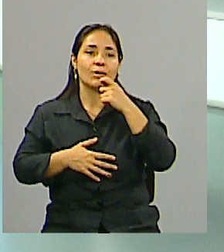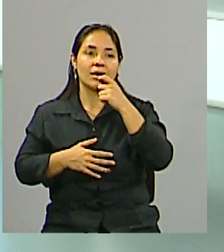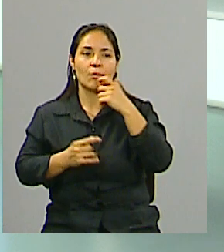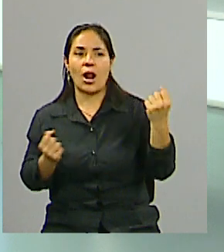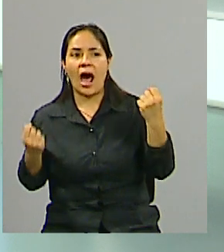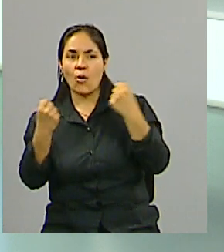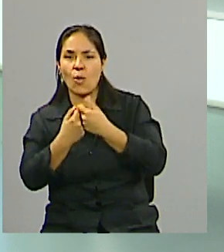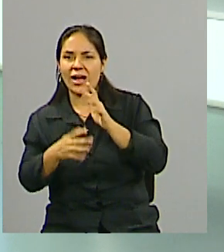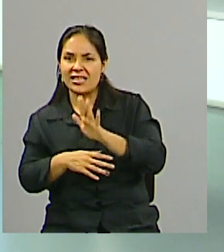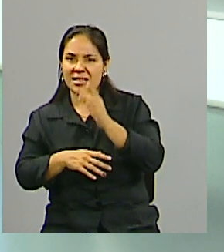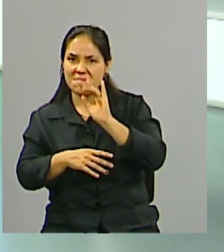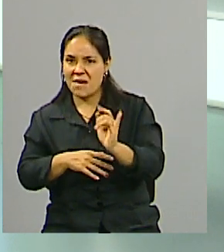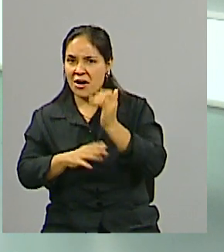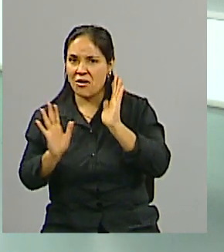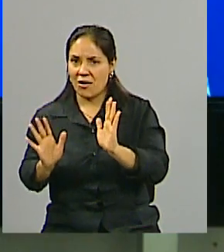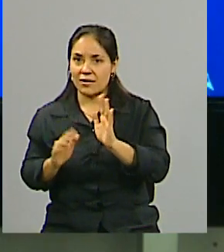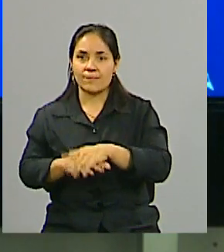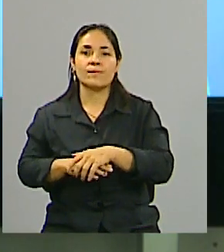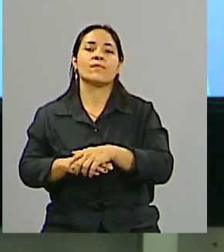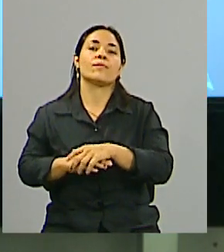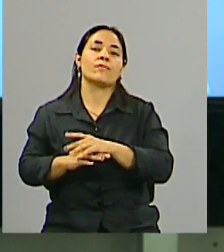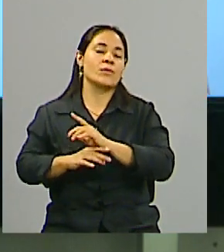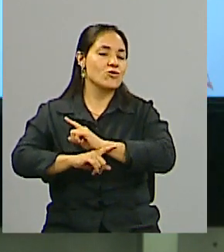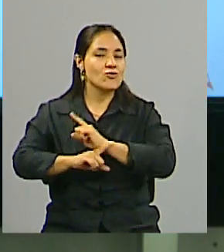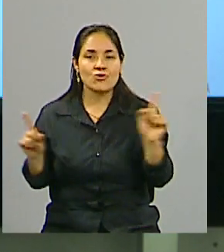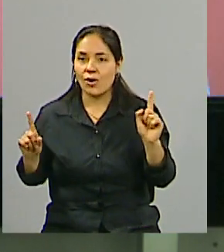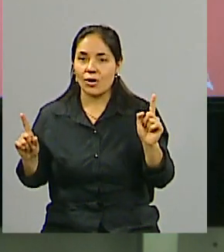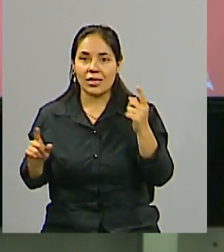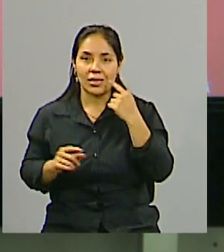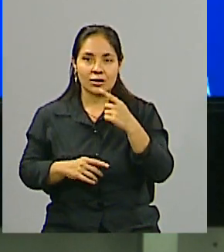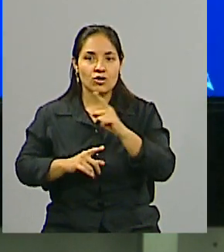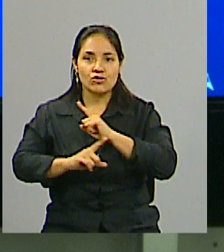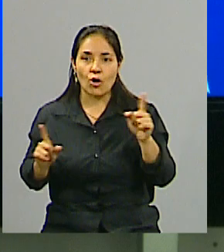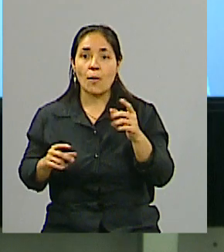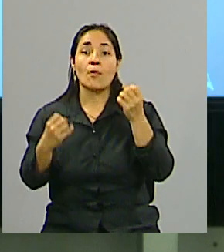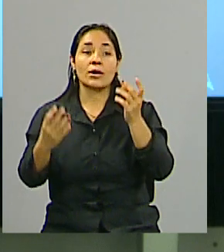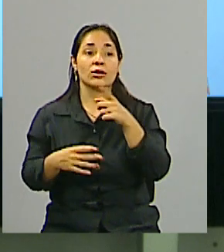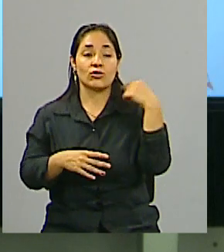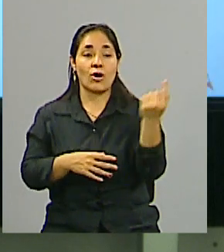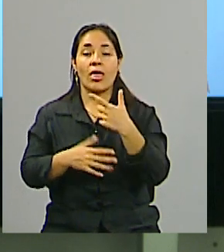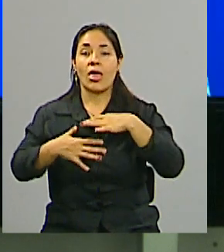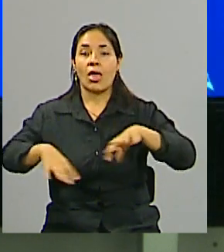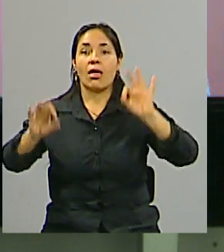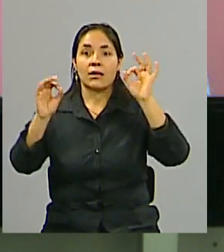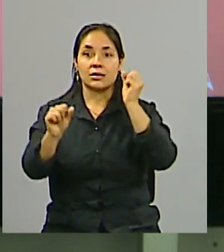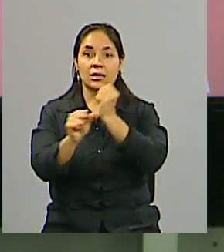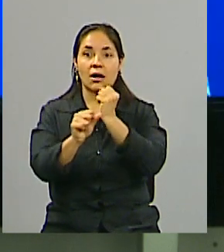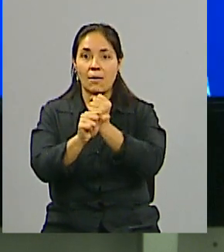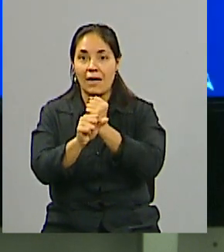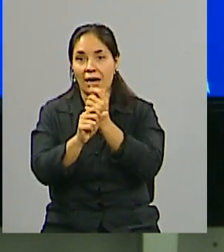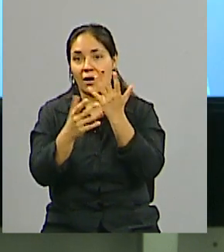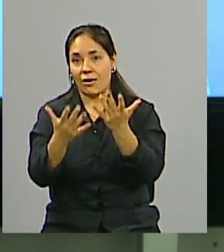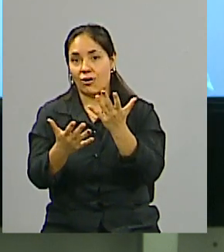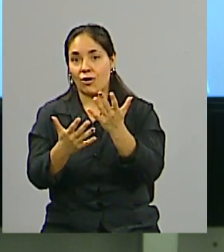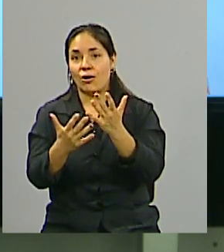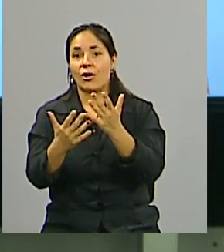que el que deberíamos tener. Mejor un acuerdo así que nada, porque todavía todos nosotros sobrevivimos con un empleo y un trabajo.